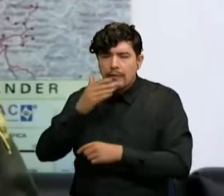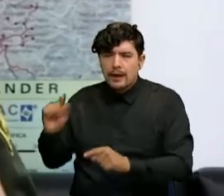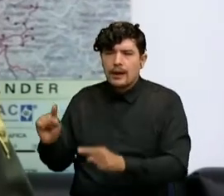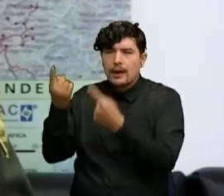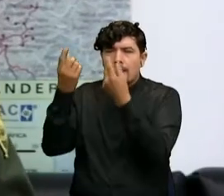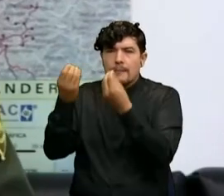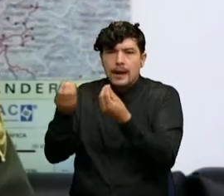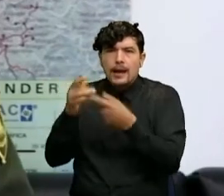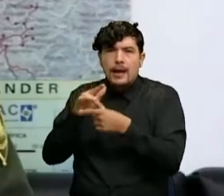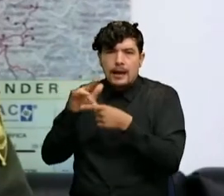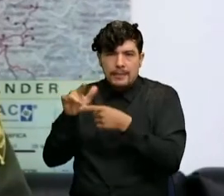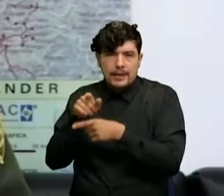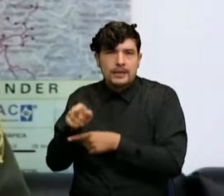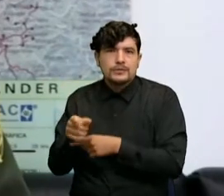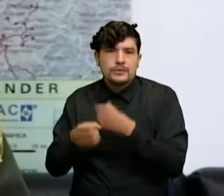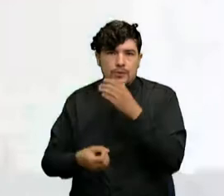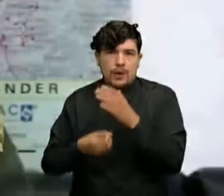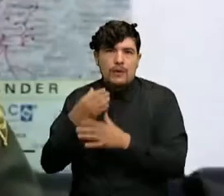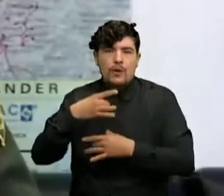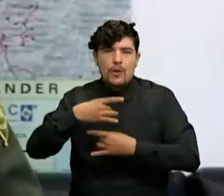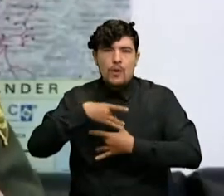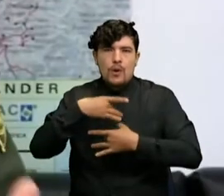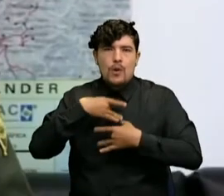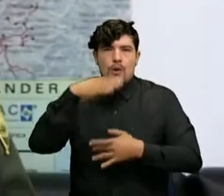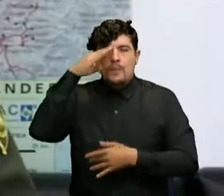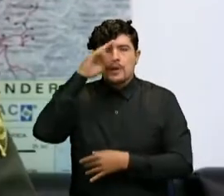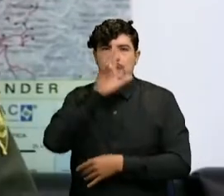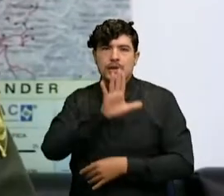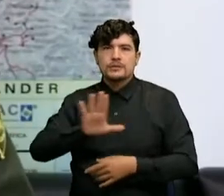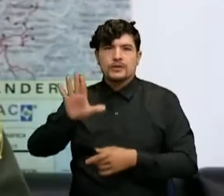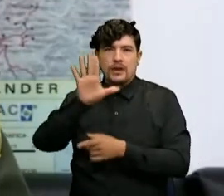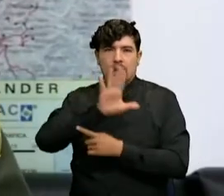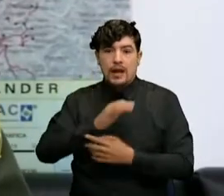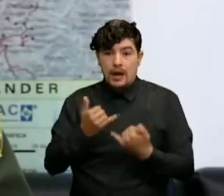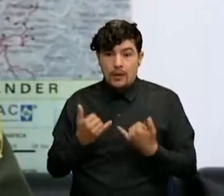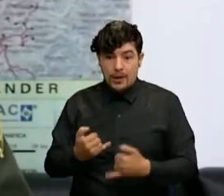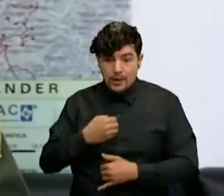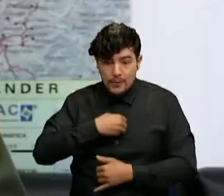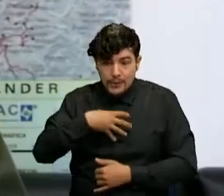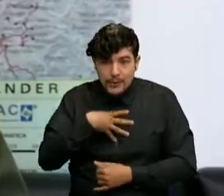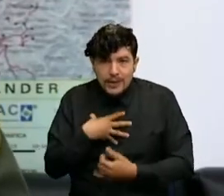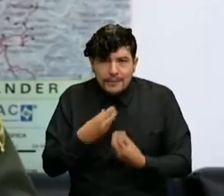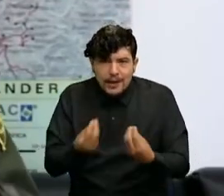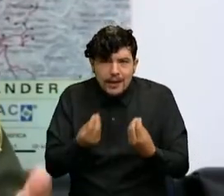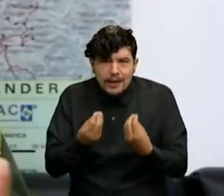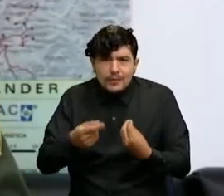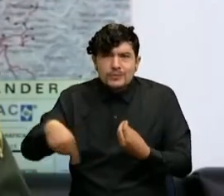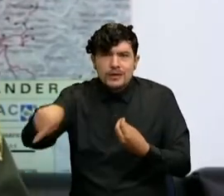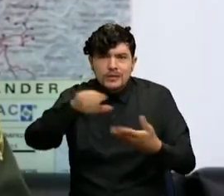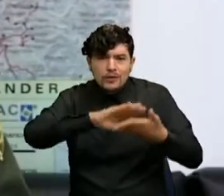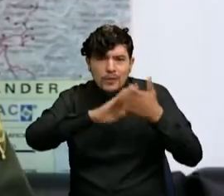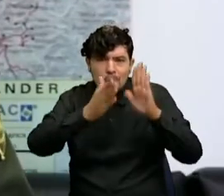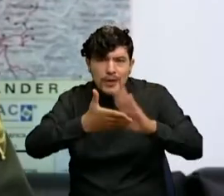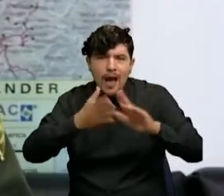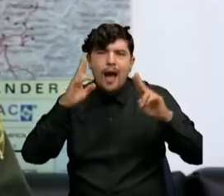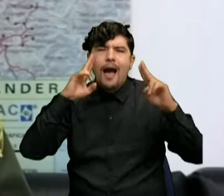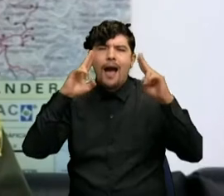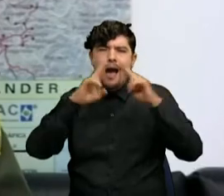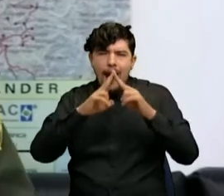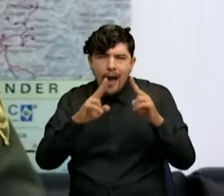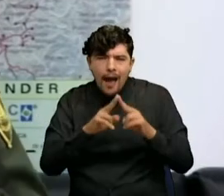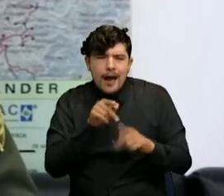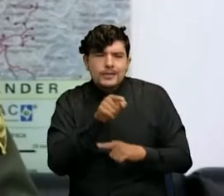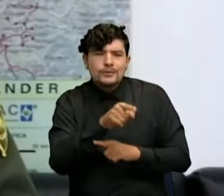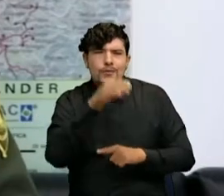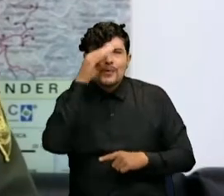implementación del nuevo uniforme de la Policía Nacional. Esta es una oportunidad para dar a conocer a la comunidad el fortalecimiento del servicio de